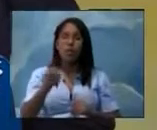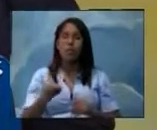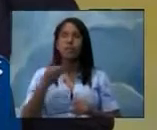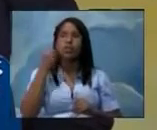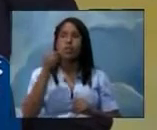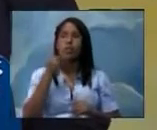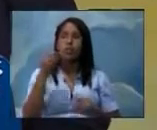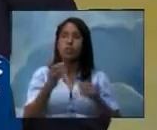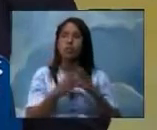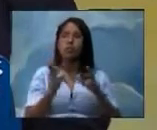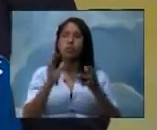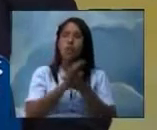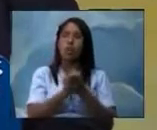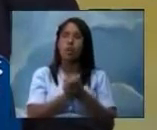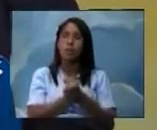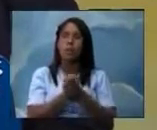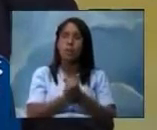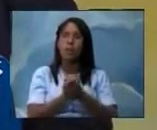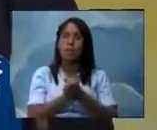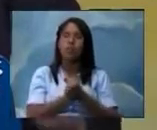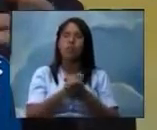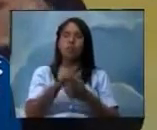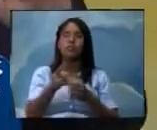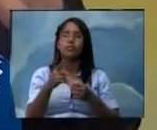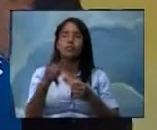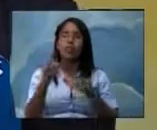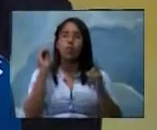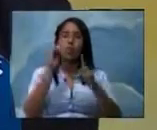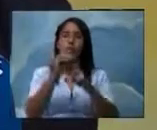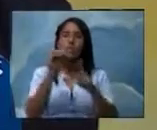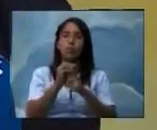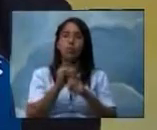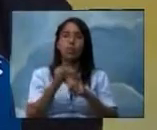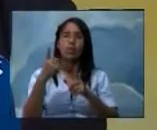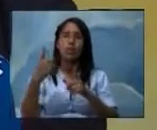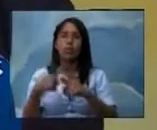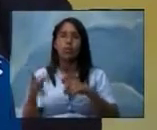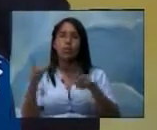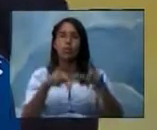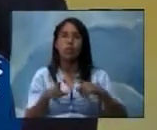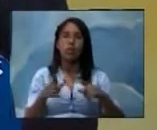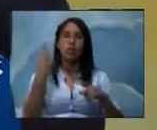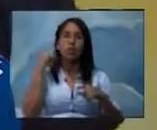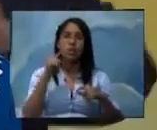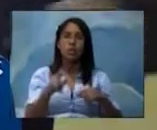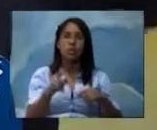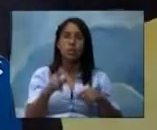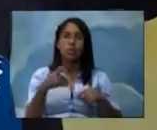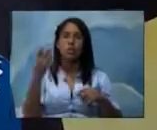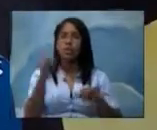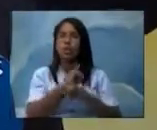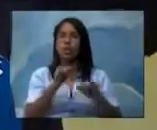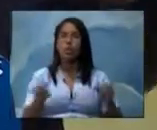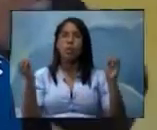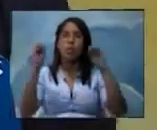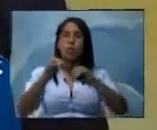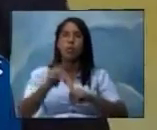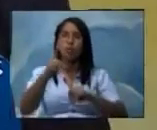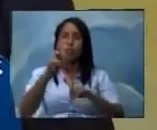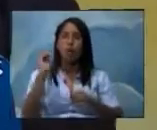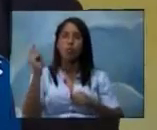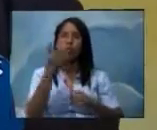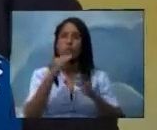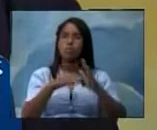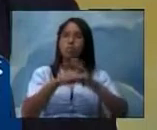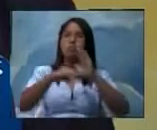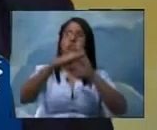y a sus amigos, Ananías, Azarías y Misael, los llamaban los deportados. Pues esos deportados que los habían colocado en un